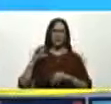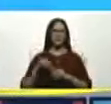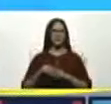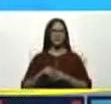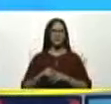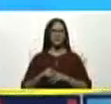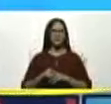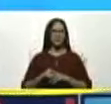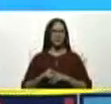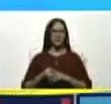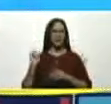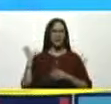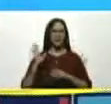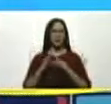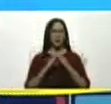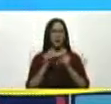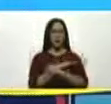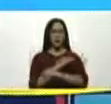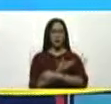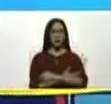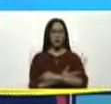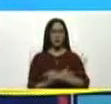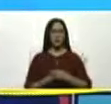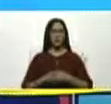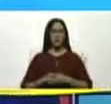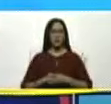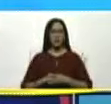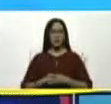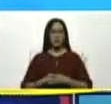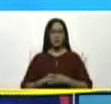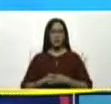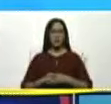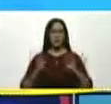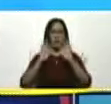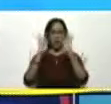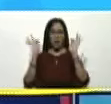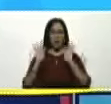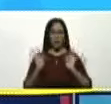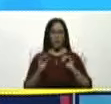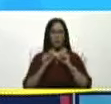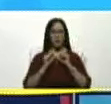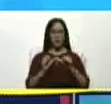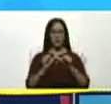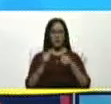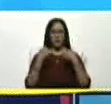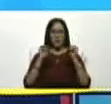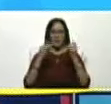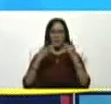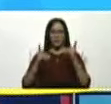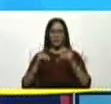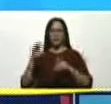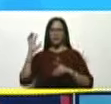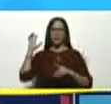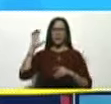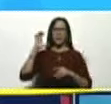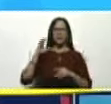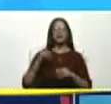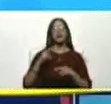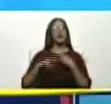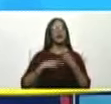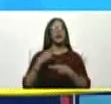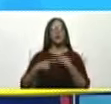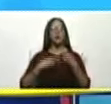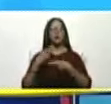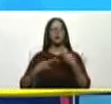Reyes, y el carácter irreversible de la independencia de la patria y de la revolución